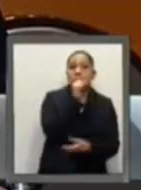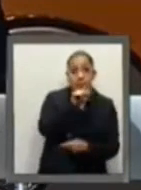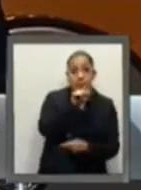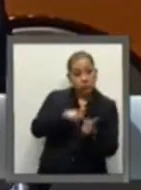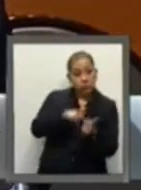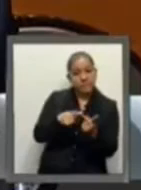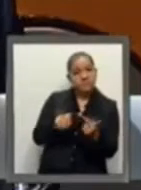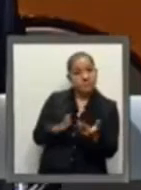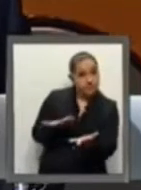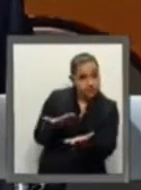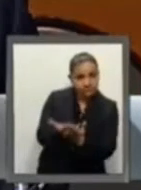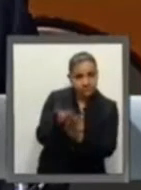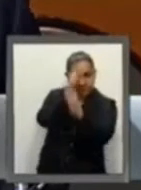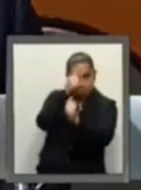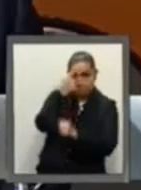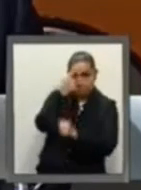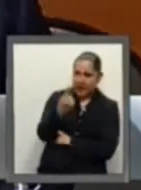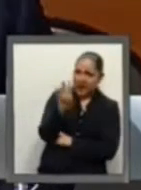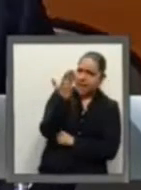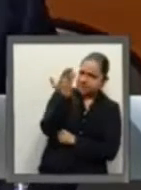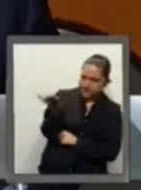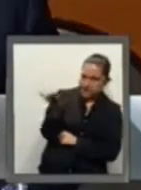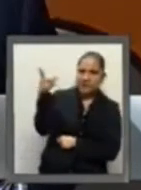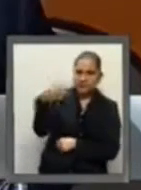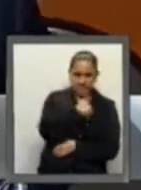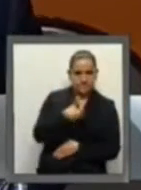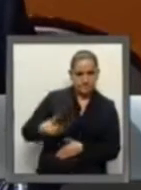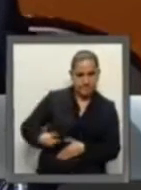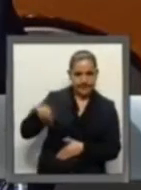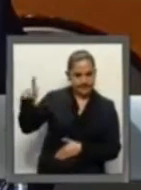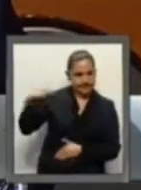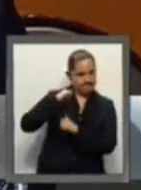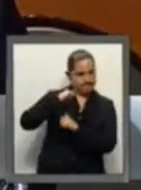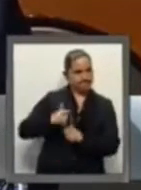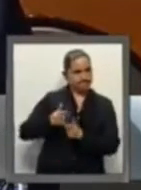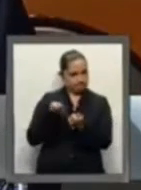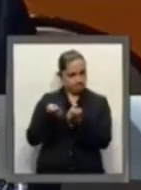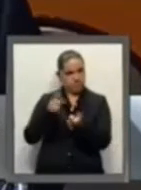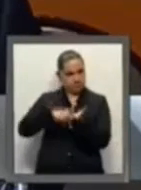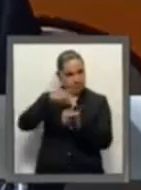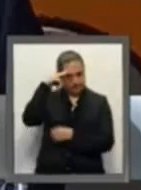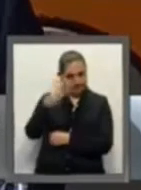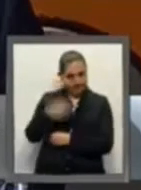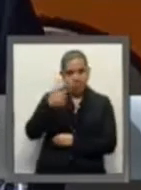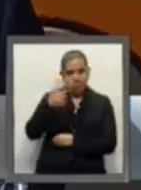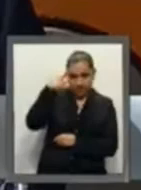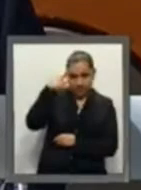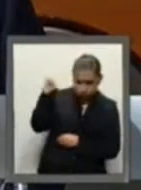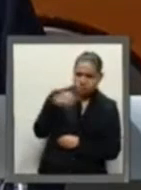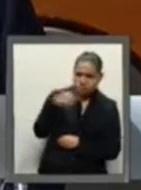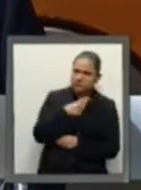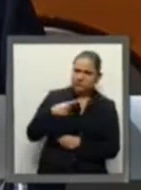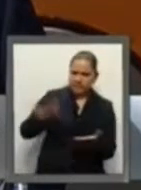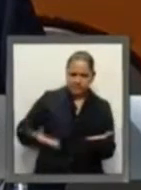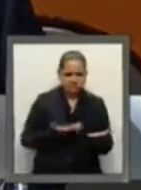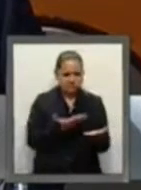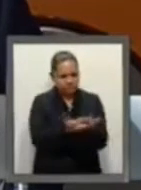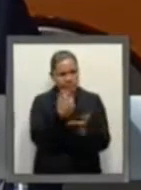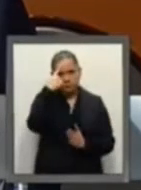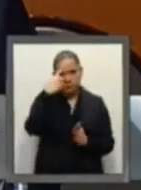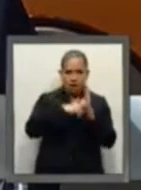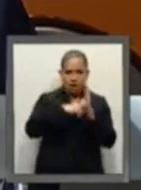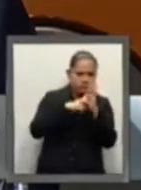de la republica titular del ejecutivo para que presente una iniciativa de reformas a la ley de ingresos